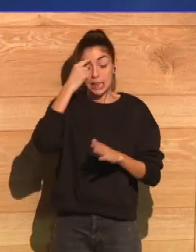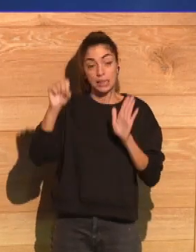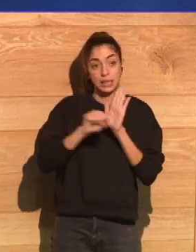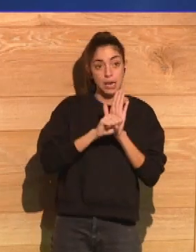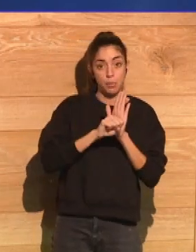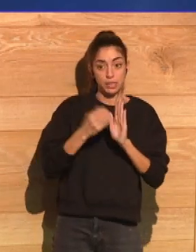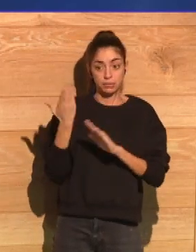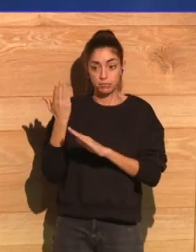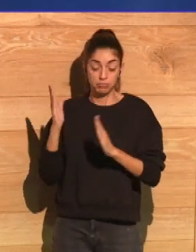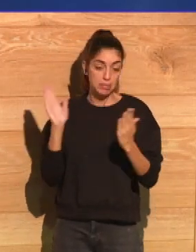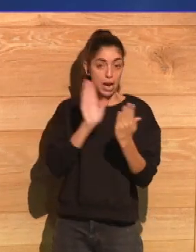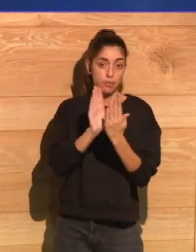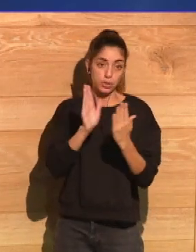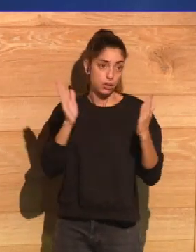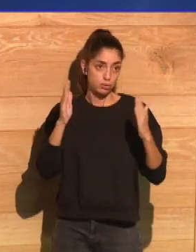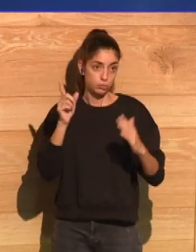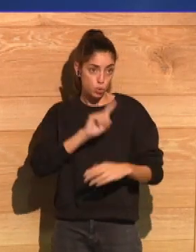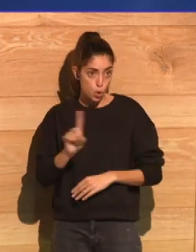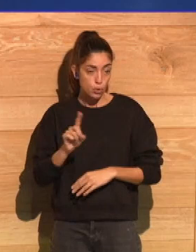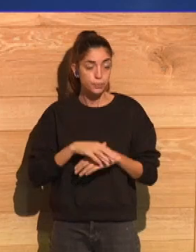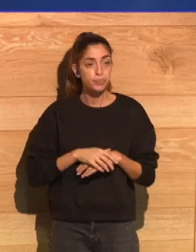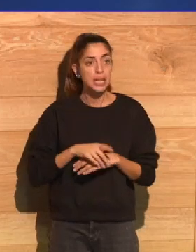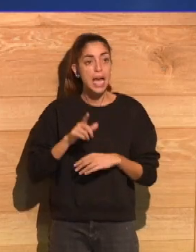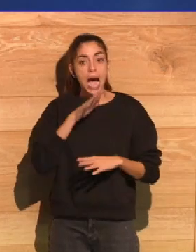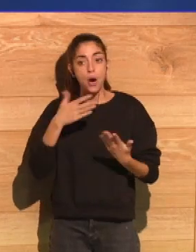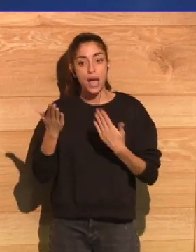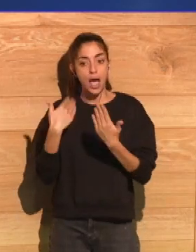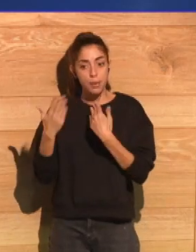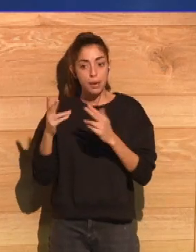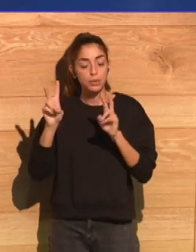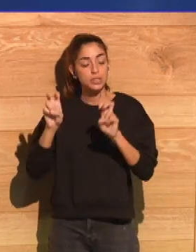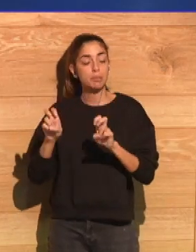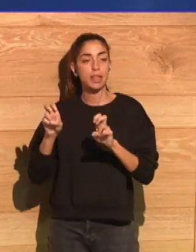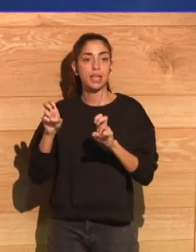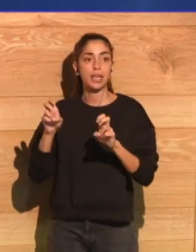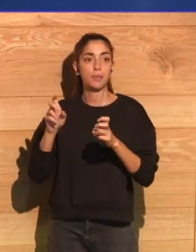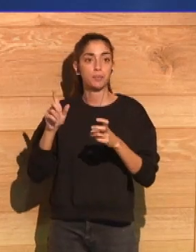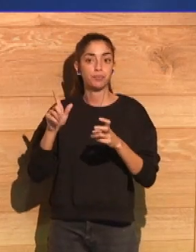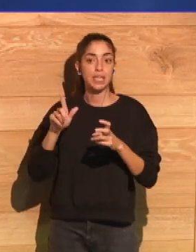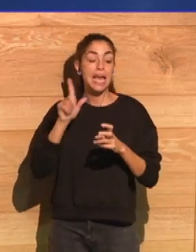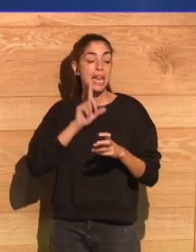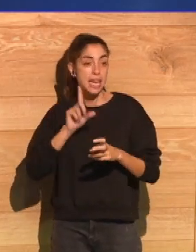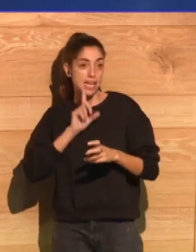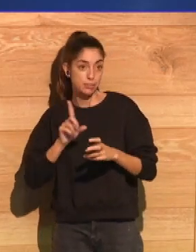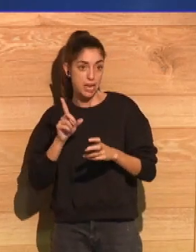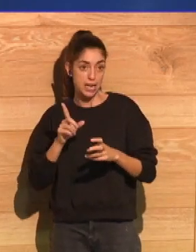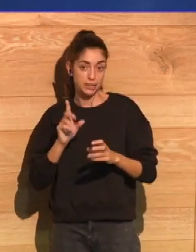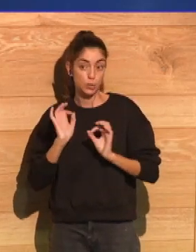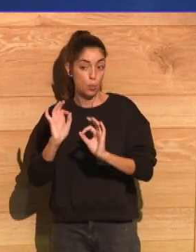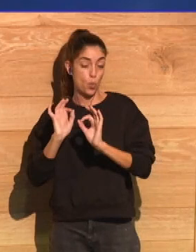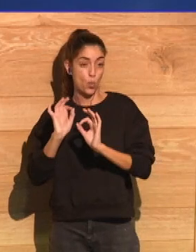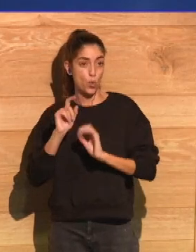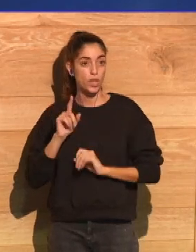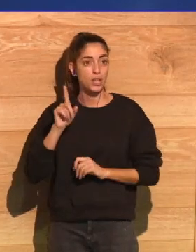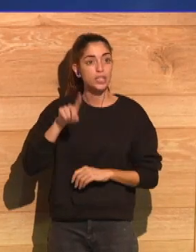lo vamos a hablar todo con ella, con la autora también de Unas lesbianas de cuidado, las tiras en las que pues nació, por ejemplo, el